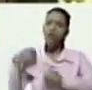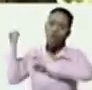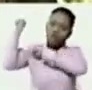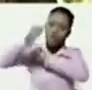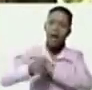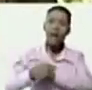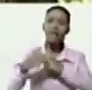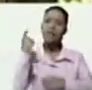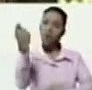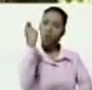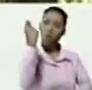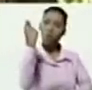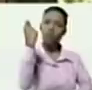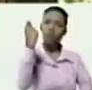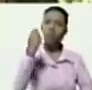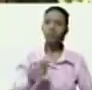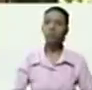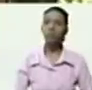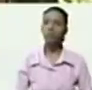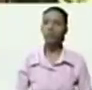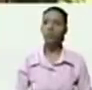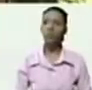en ningún momento.